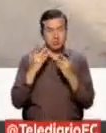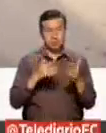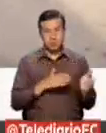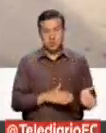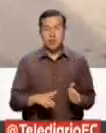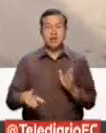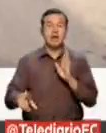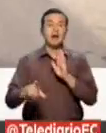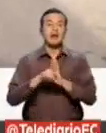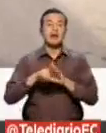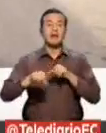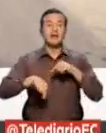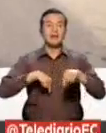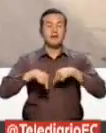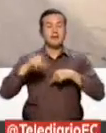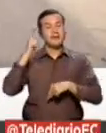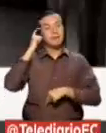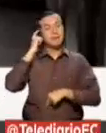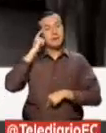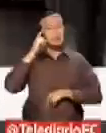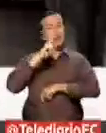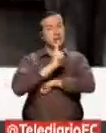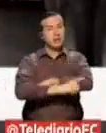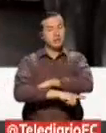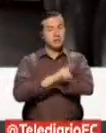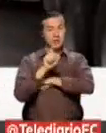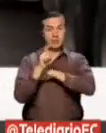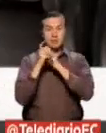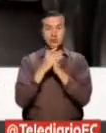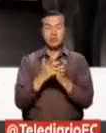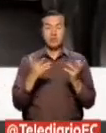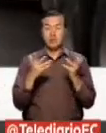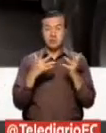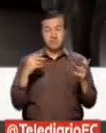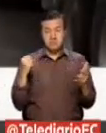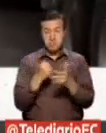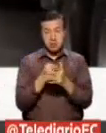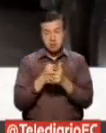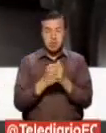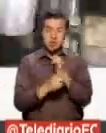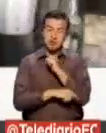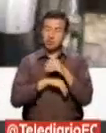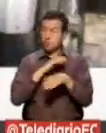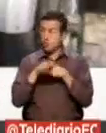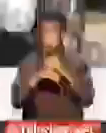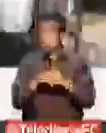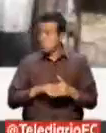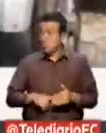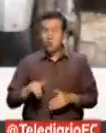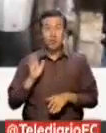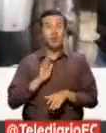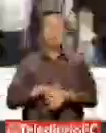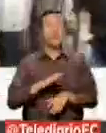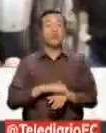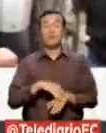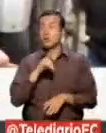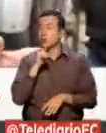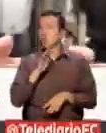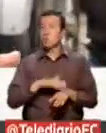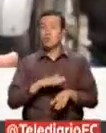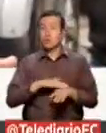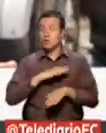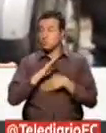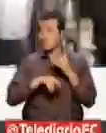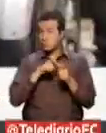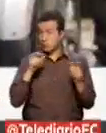que la ley de tránsito es drástica y que deben sancionar a los causantes de los accidentes, no a todos. La culpabilidad no debe ser de